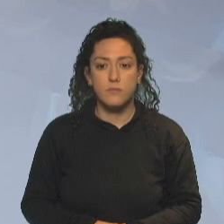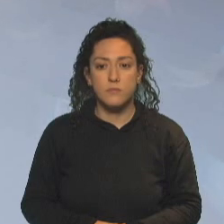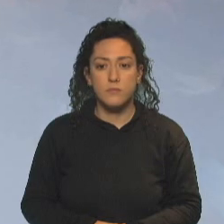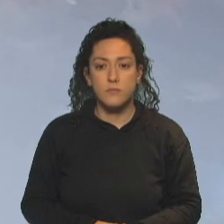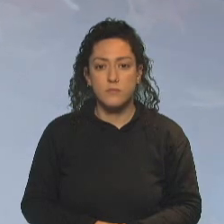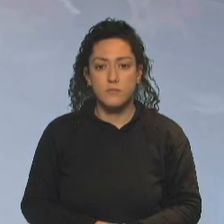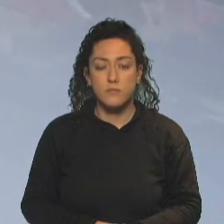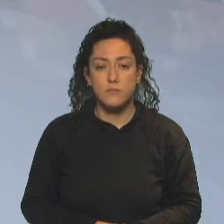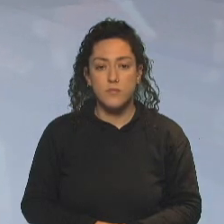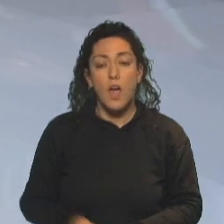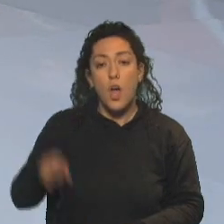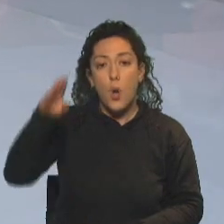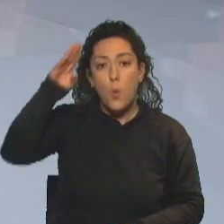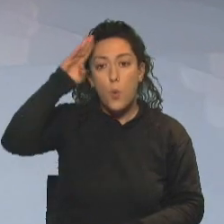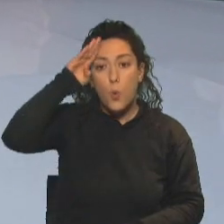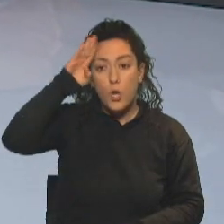bolsonaro